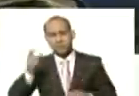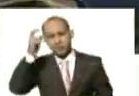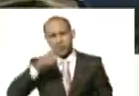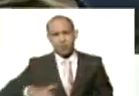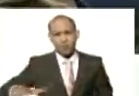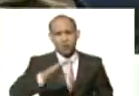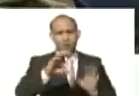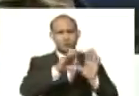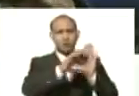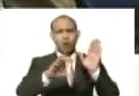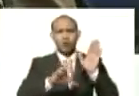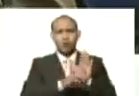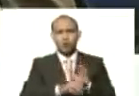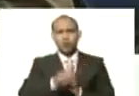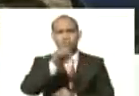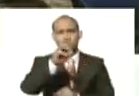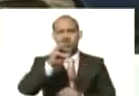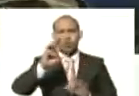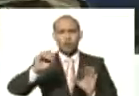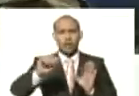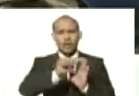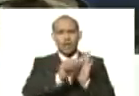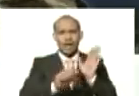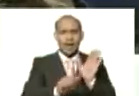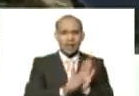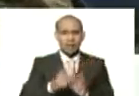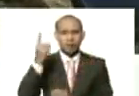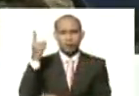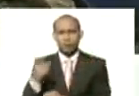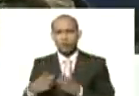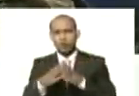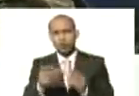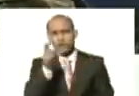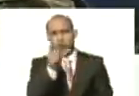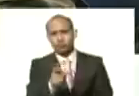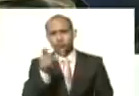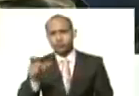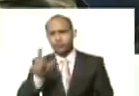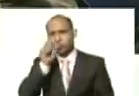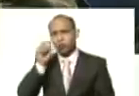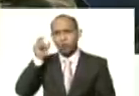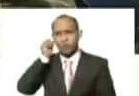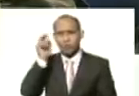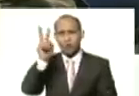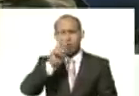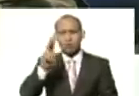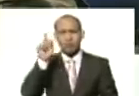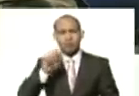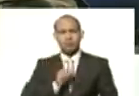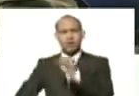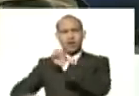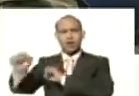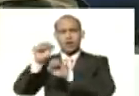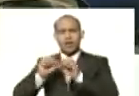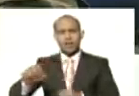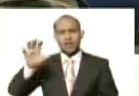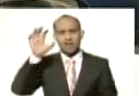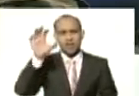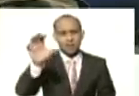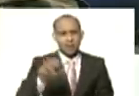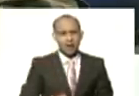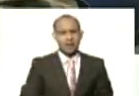Constitución, artículo 130, del deber que tienen todos los ciudadanos venezolanos de defender a su patria, así como el 322 y